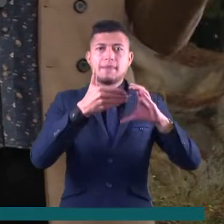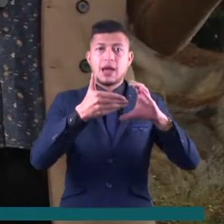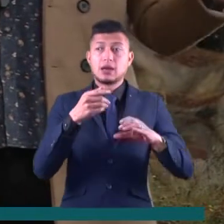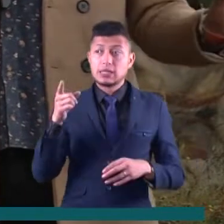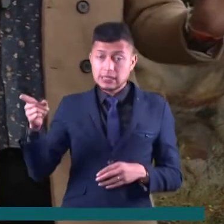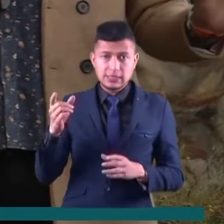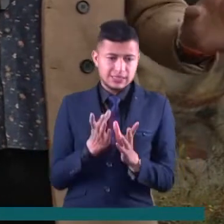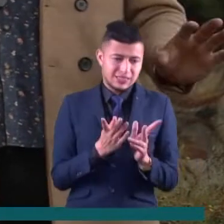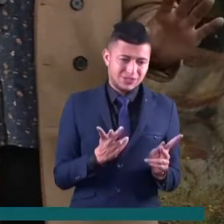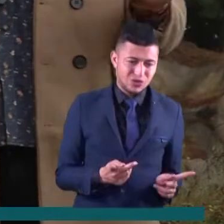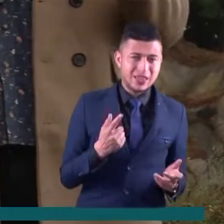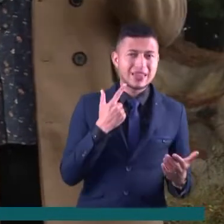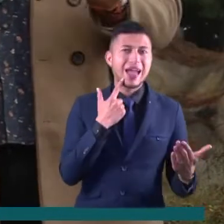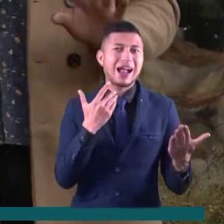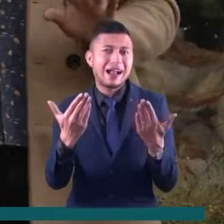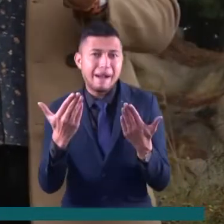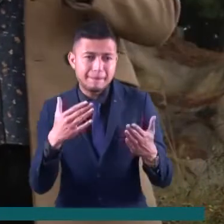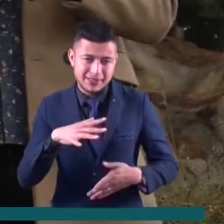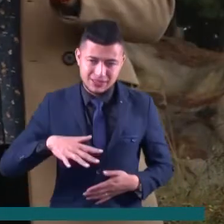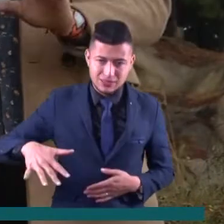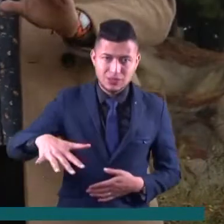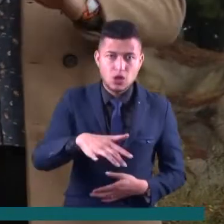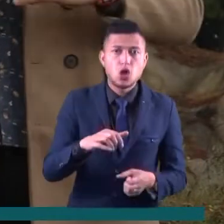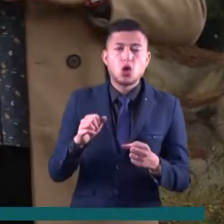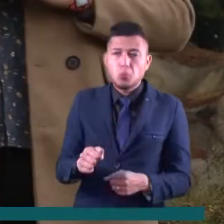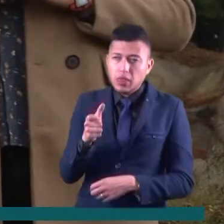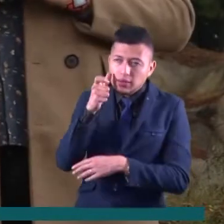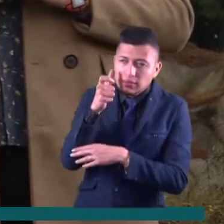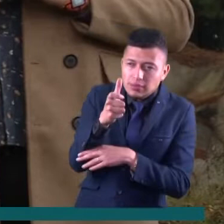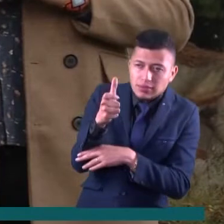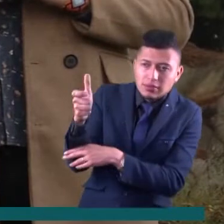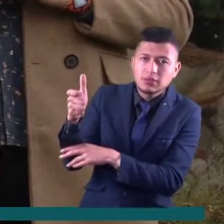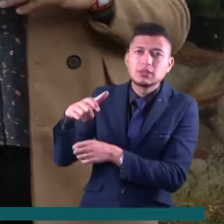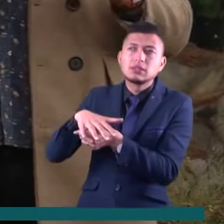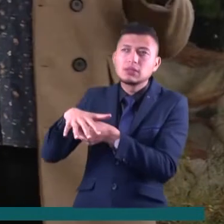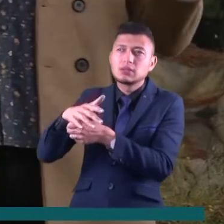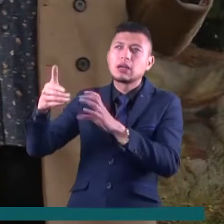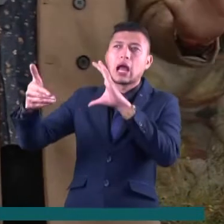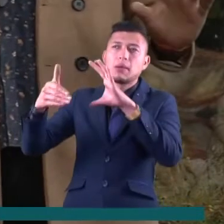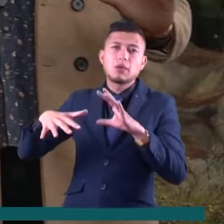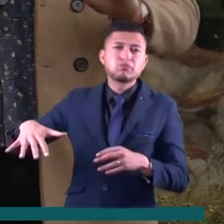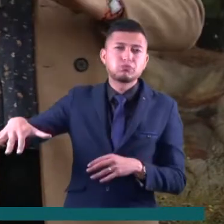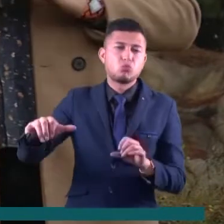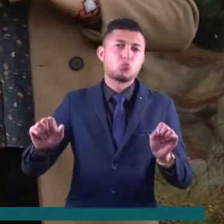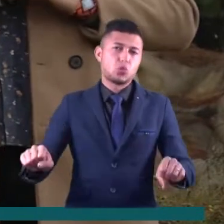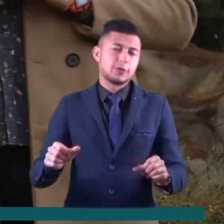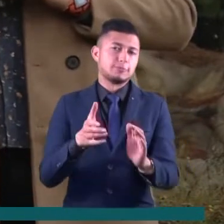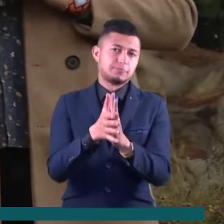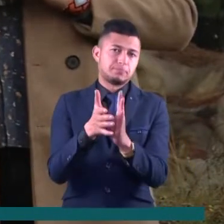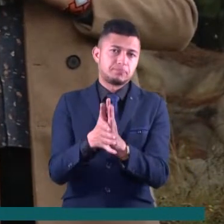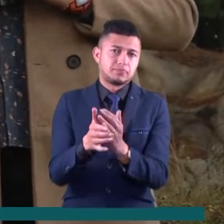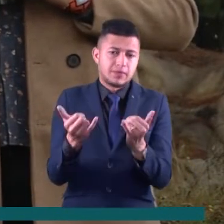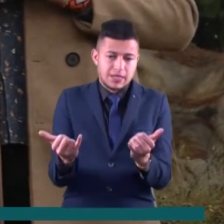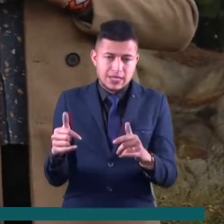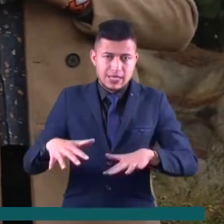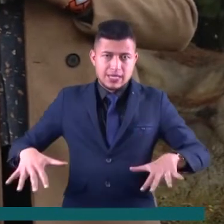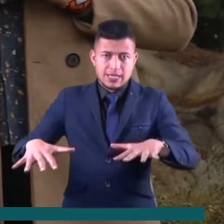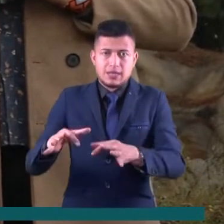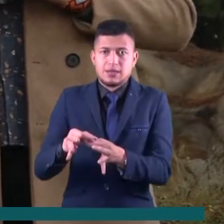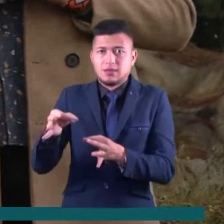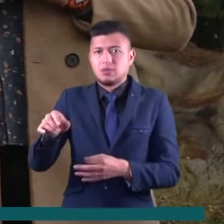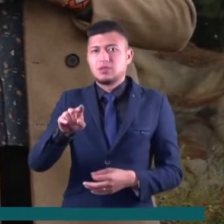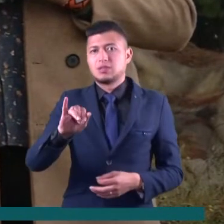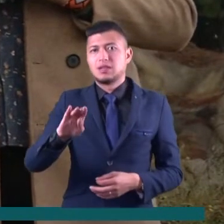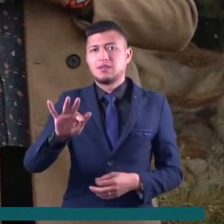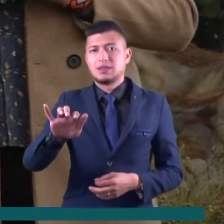allí los estudiantes y Los Campesinos de la región podrán monitorear Cuál es el estado del clima por el momento es la información